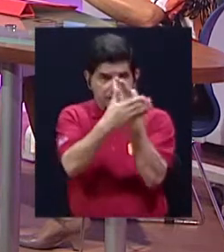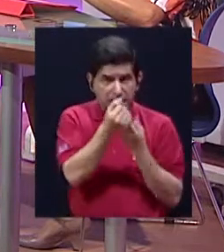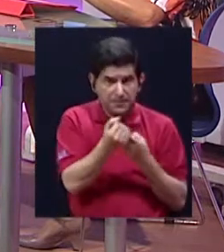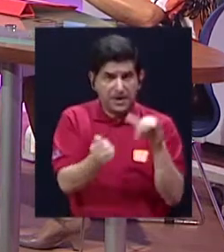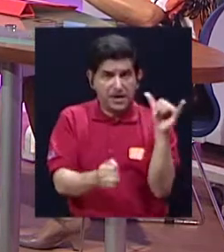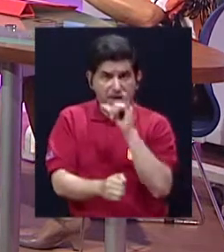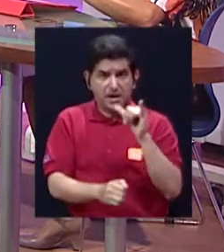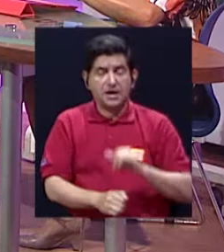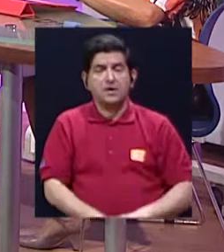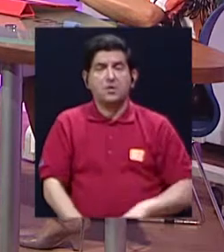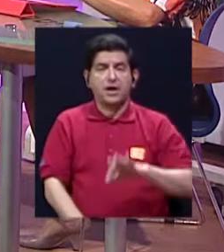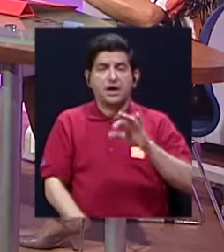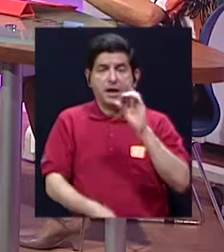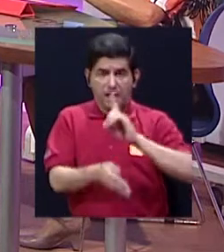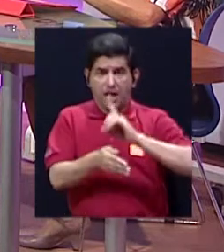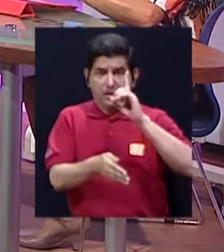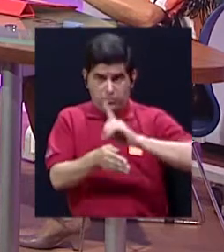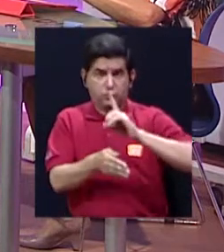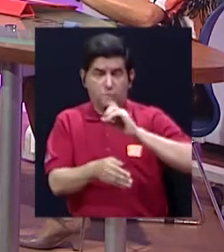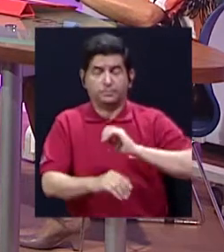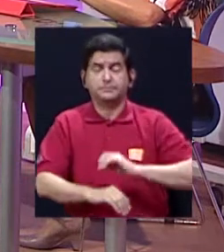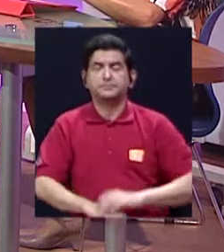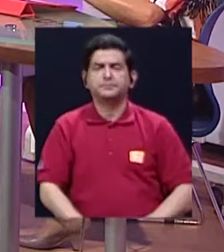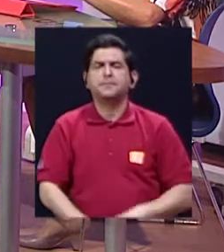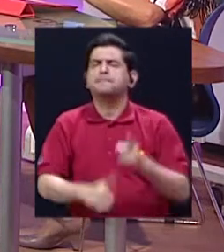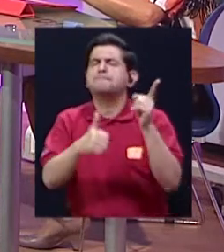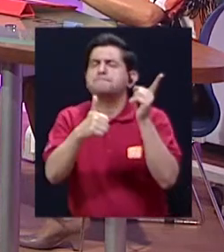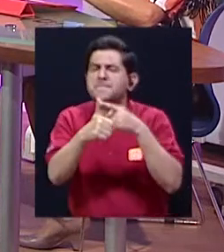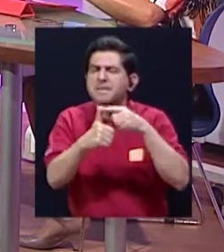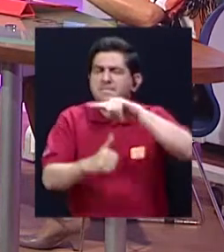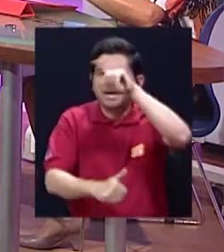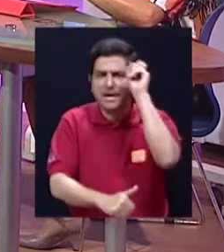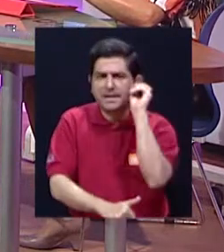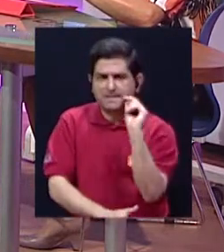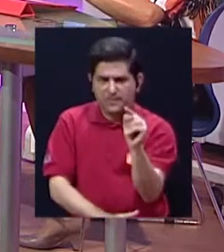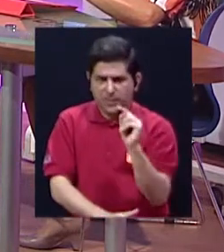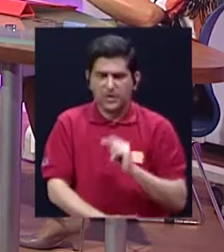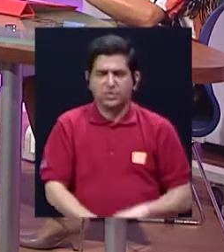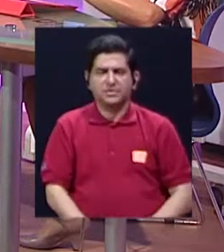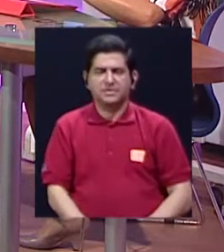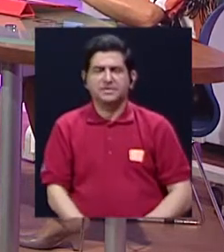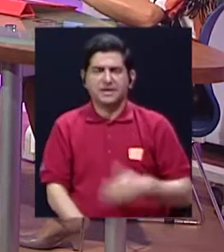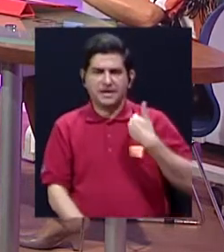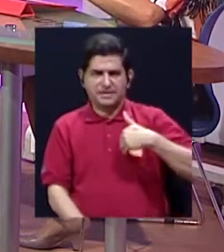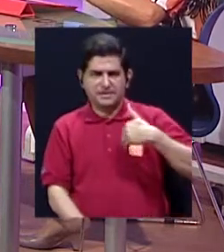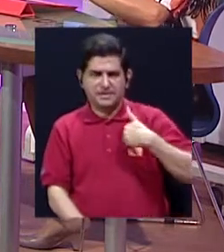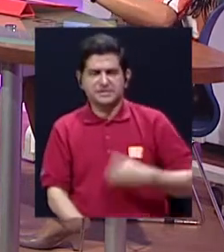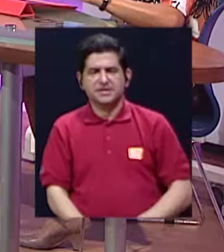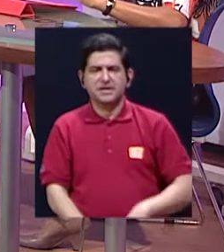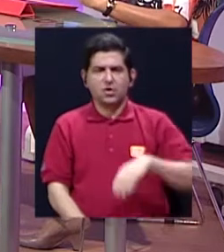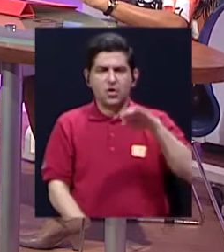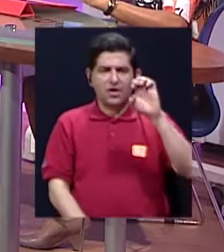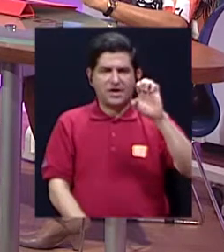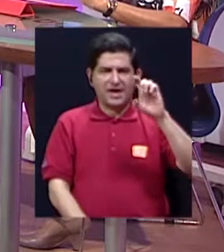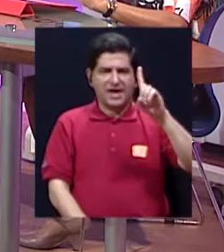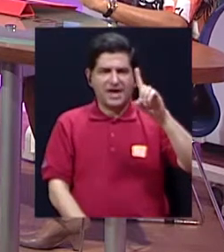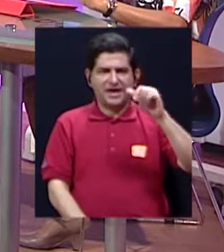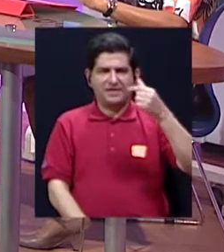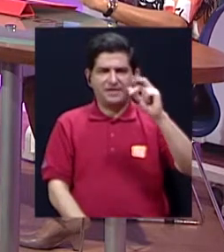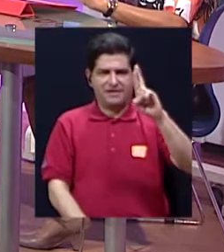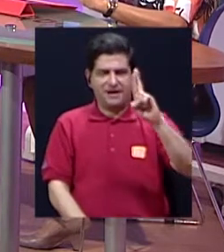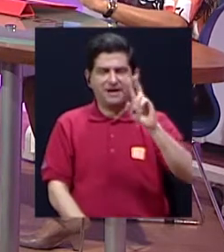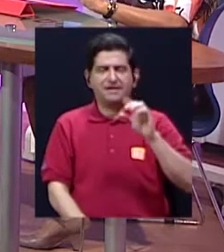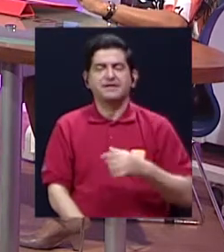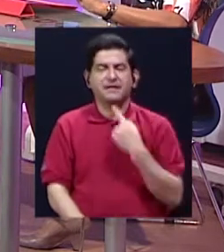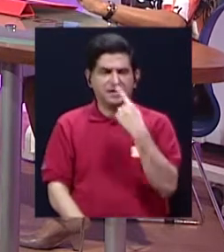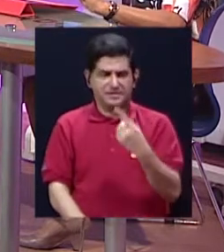sino también a los médicos. Entremos primero a la pregunta de don Edgar que habla de una sentencia